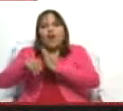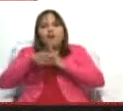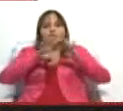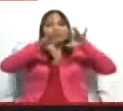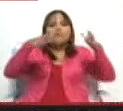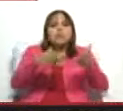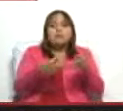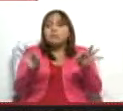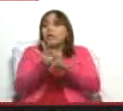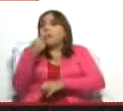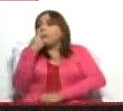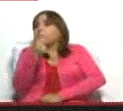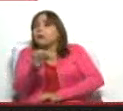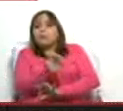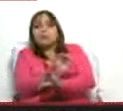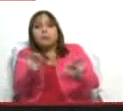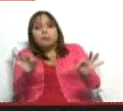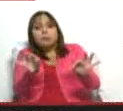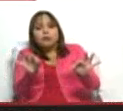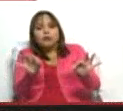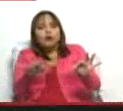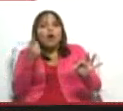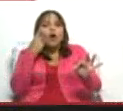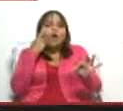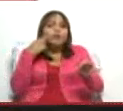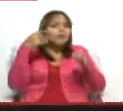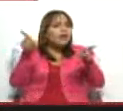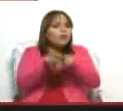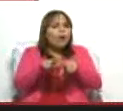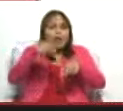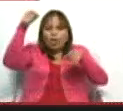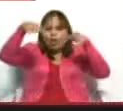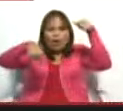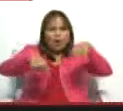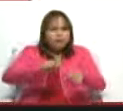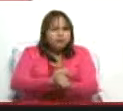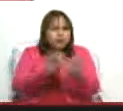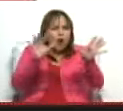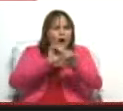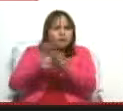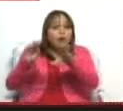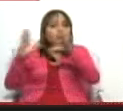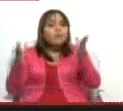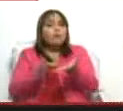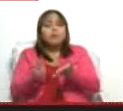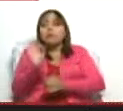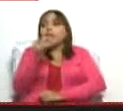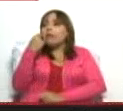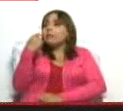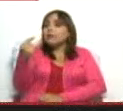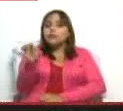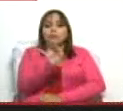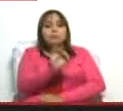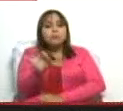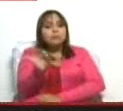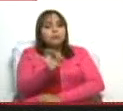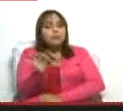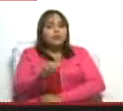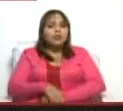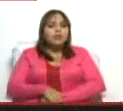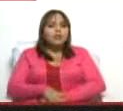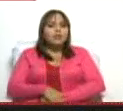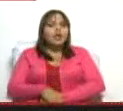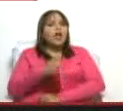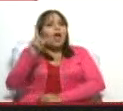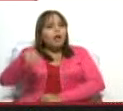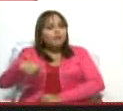les dice nada, ¿ves? Como están acostumbrados a bombardear al mundo, y nadie les dice nada. Como están